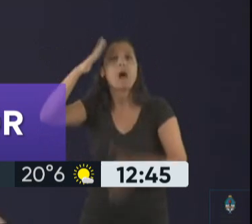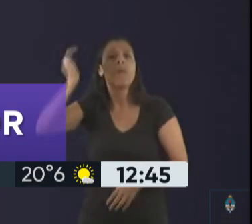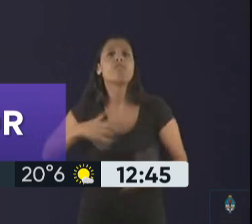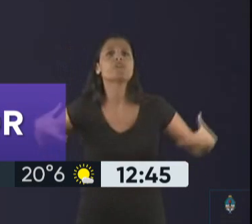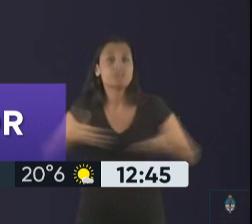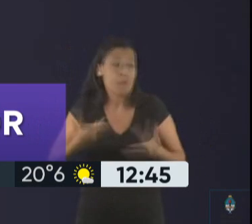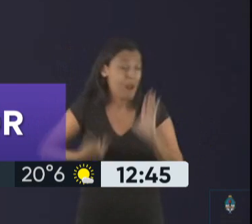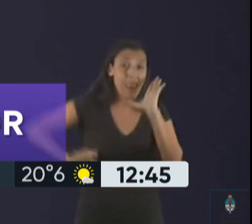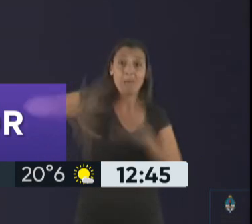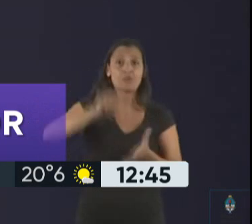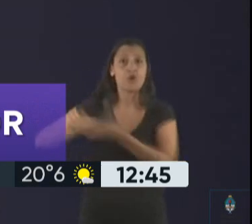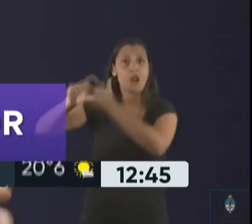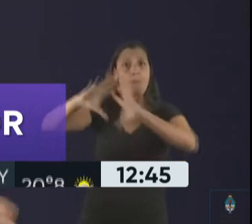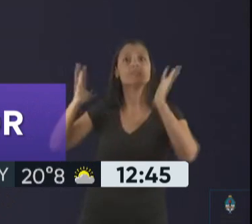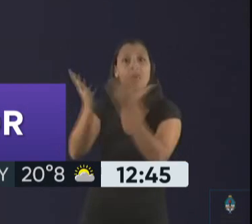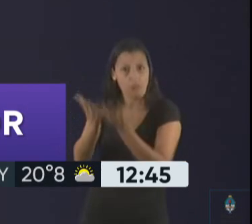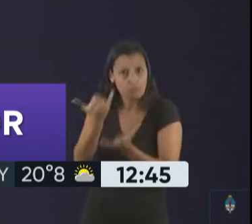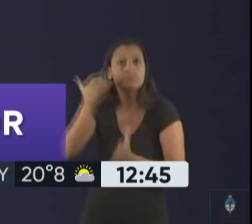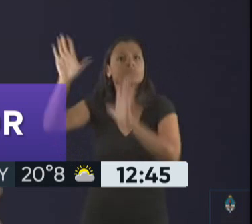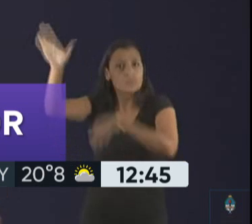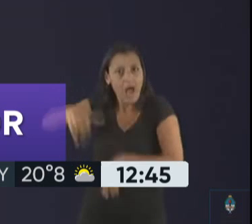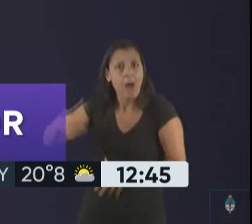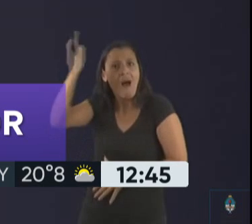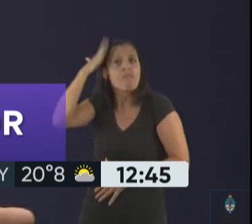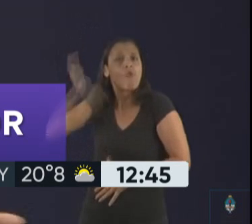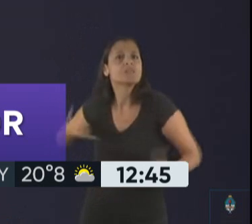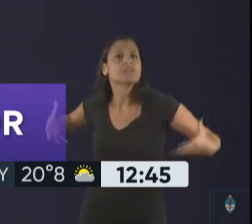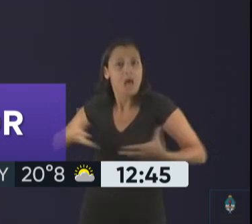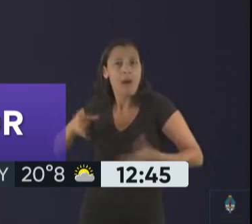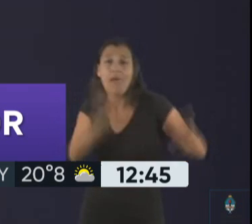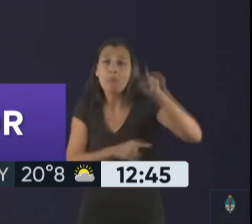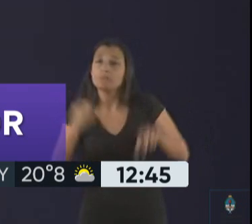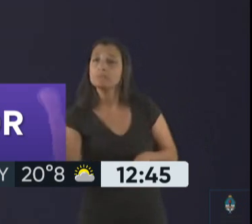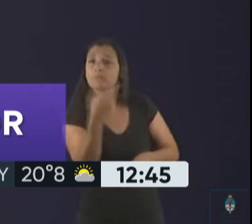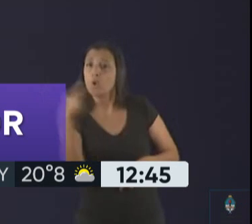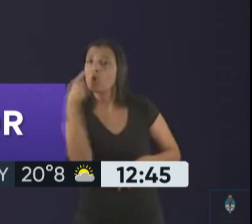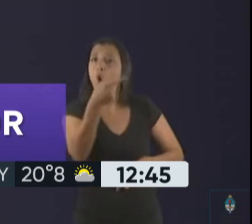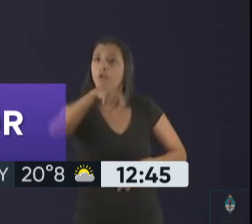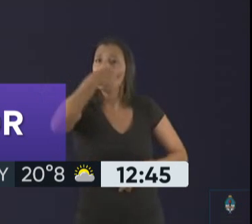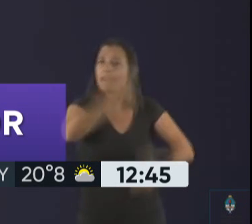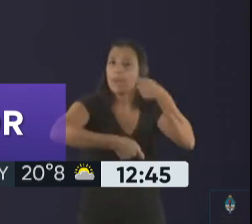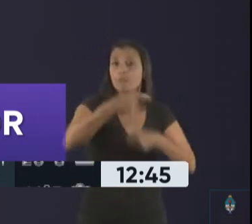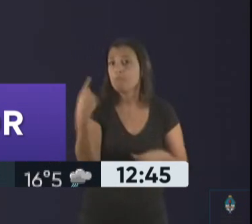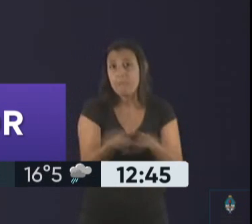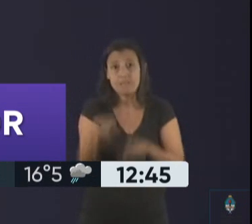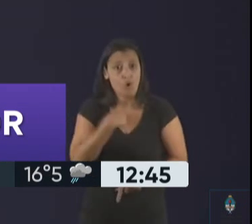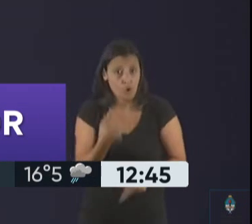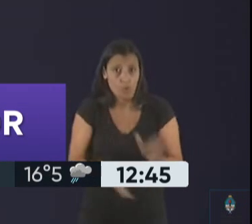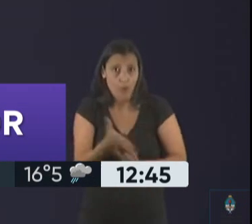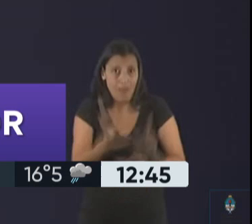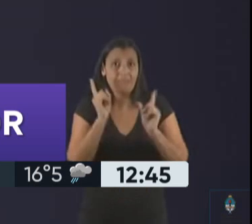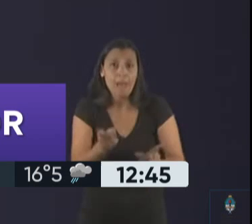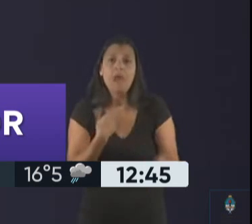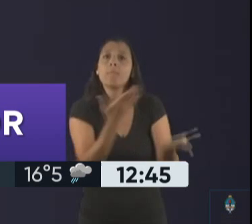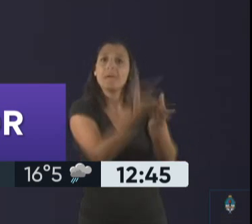los países del mundo utilizan a sus Fuerzas Armadas para el combate contra el terrorismo y esto es lo que estamos planteando y queremos dar ese debate en